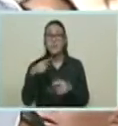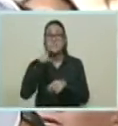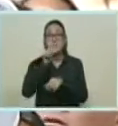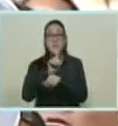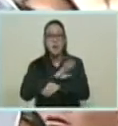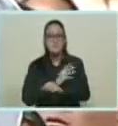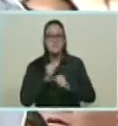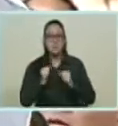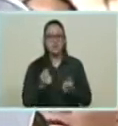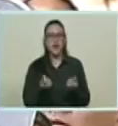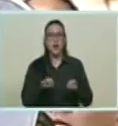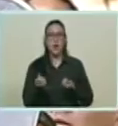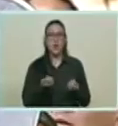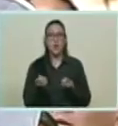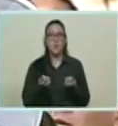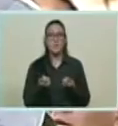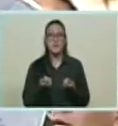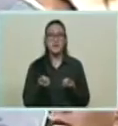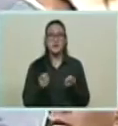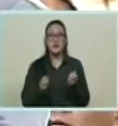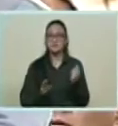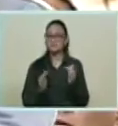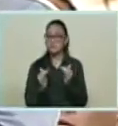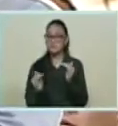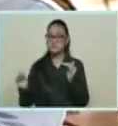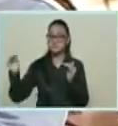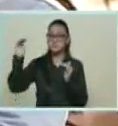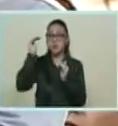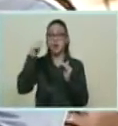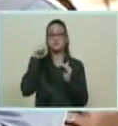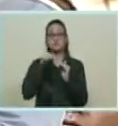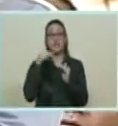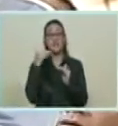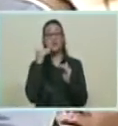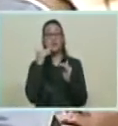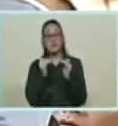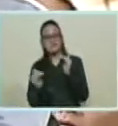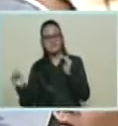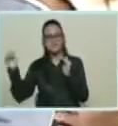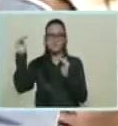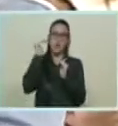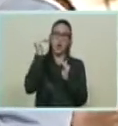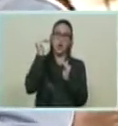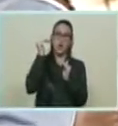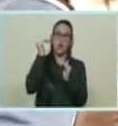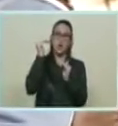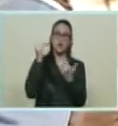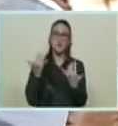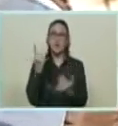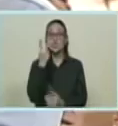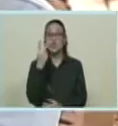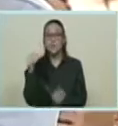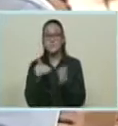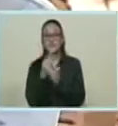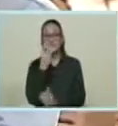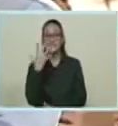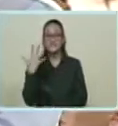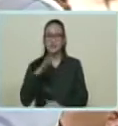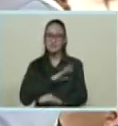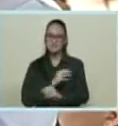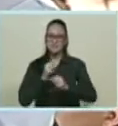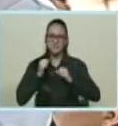primera potencia económica, superando a los Estados Unidos. Y se plantean para el 2035 ser una